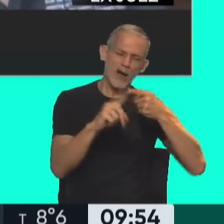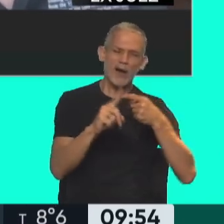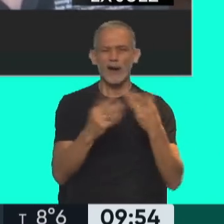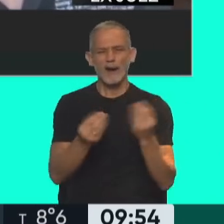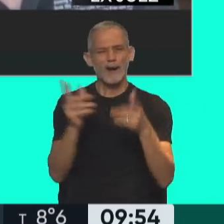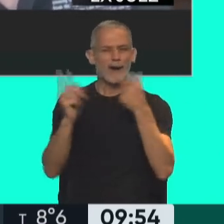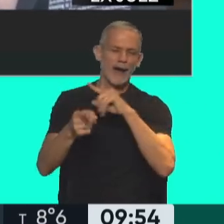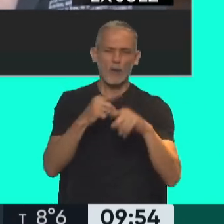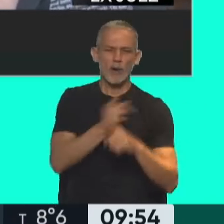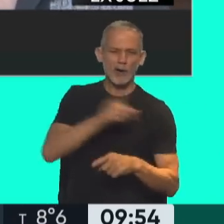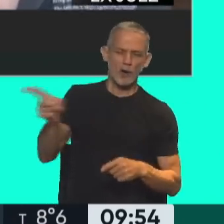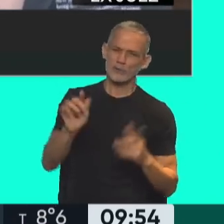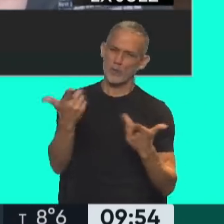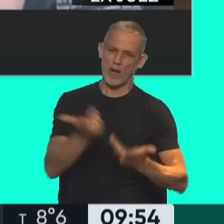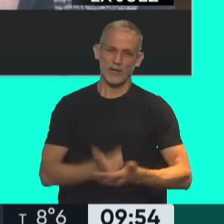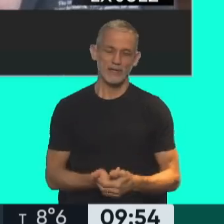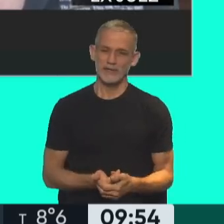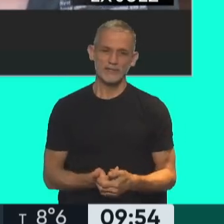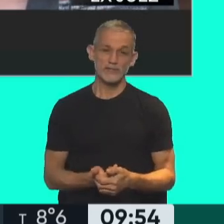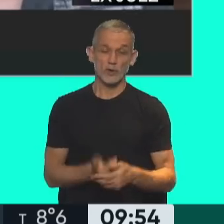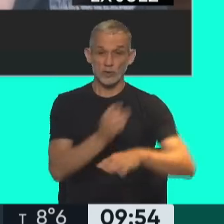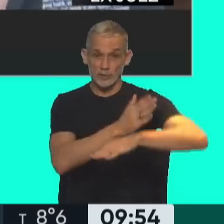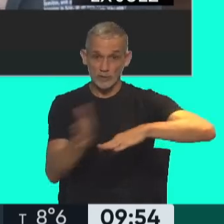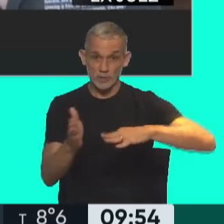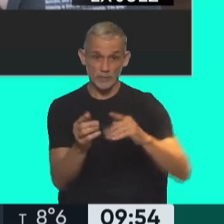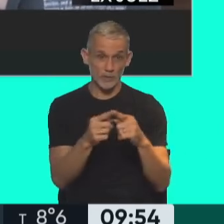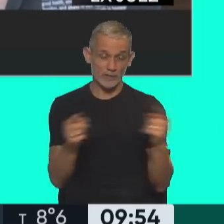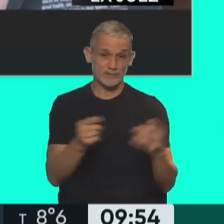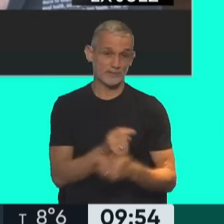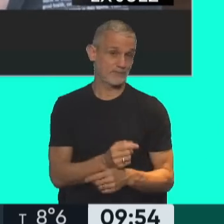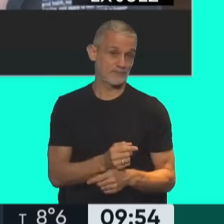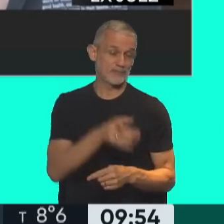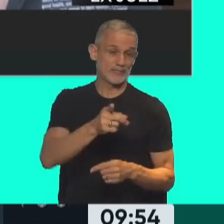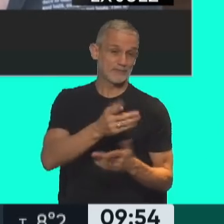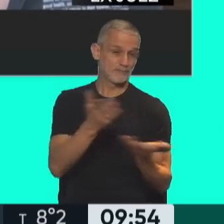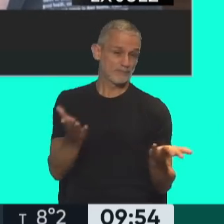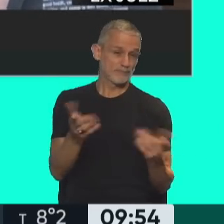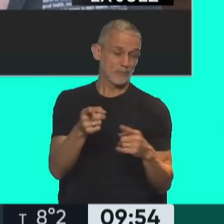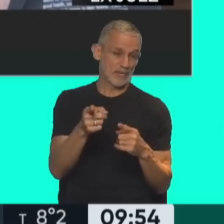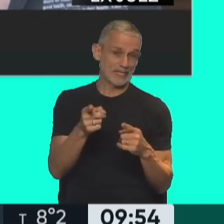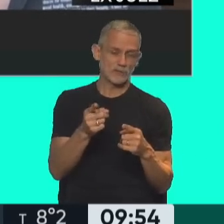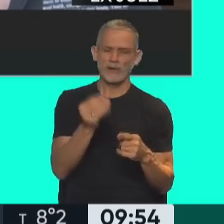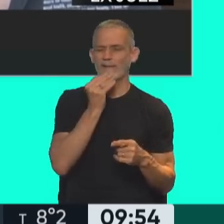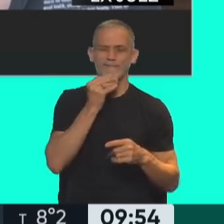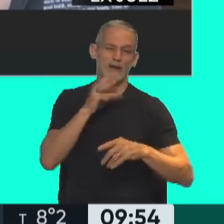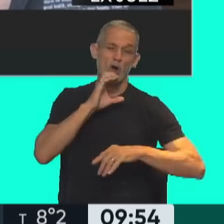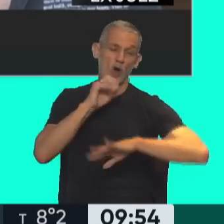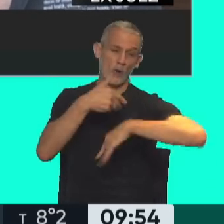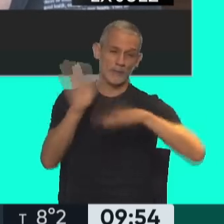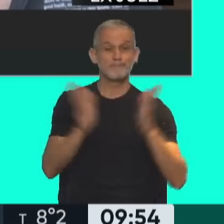funcionar un sistema judicial es por todo eso que yo decía por lo menos sintetizado que estamos ante una parodia bien